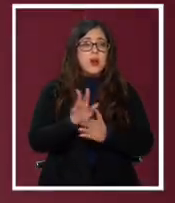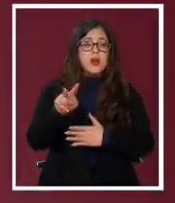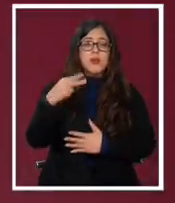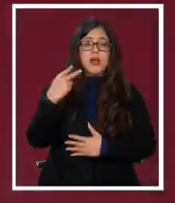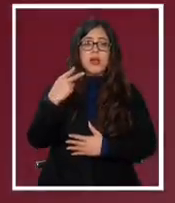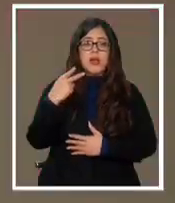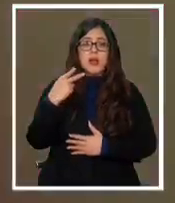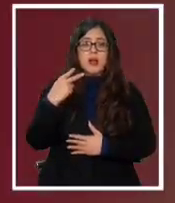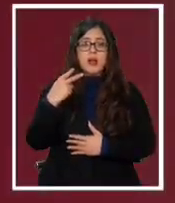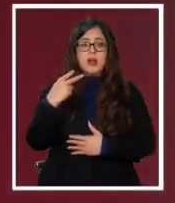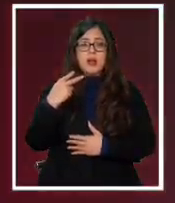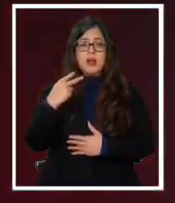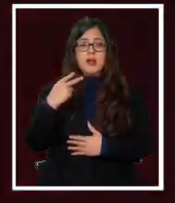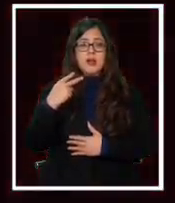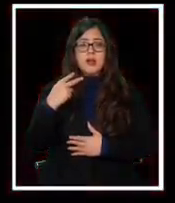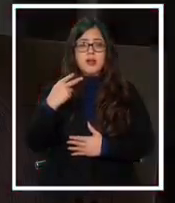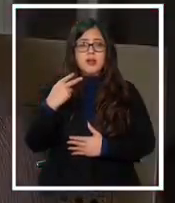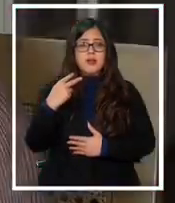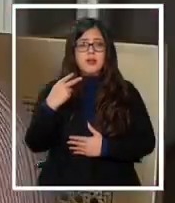carita.